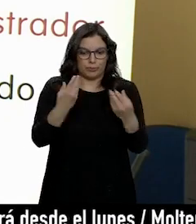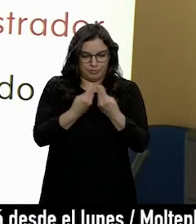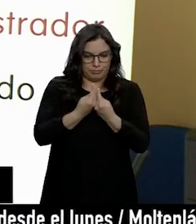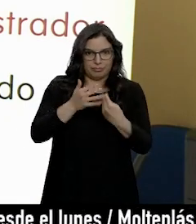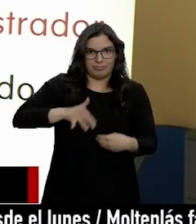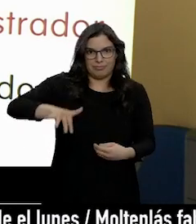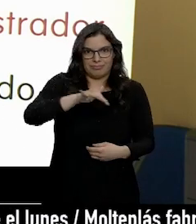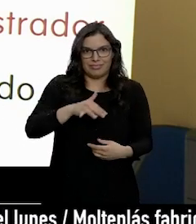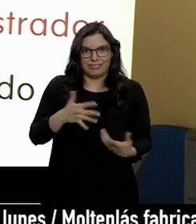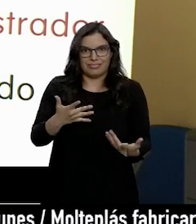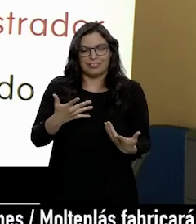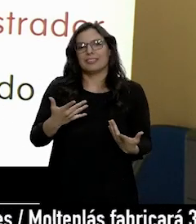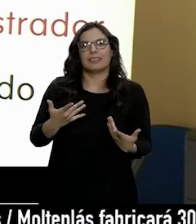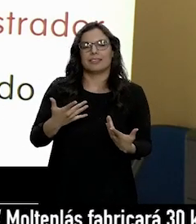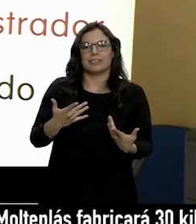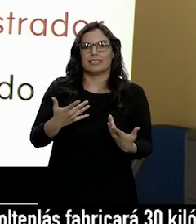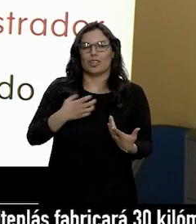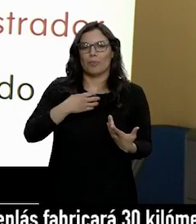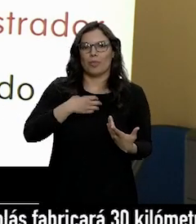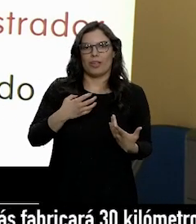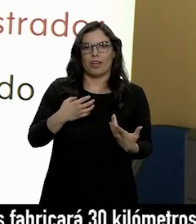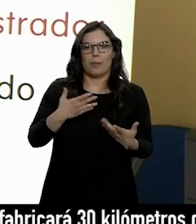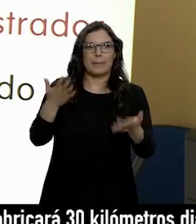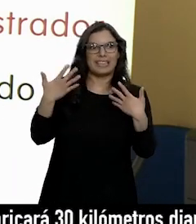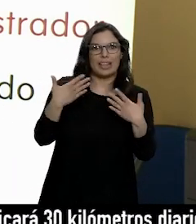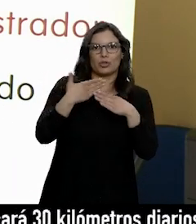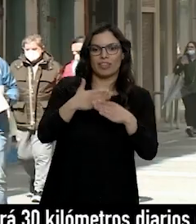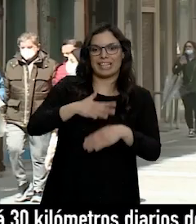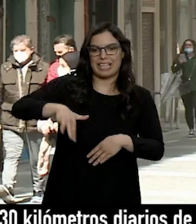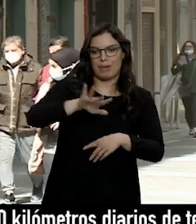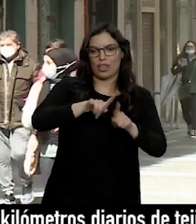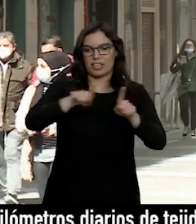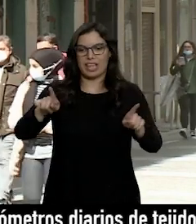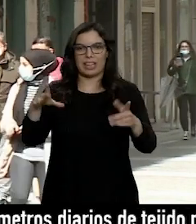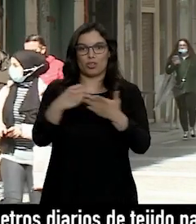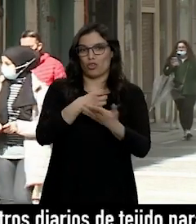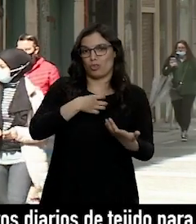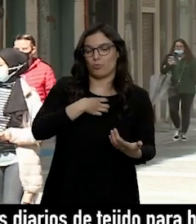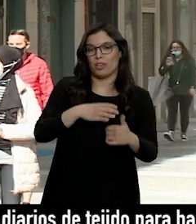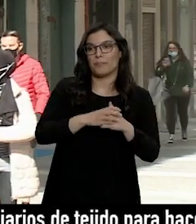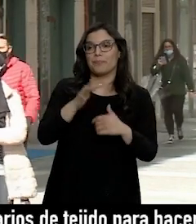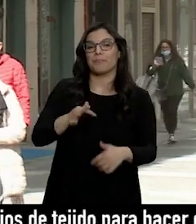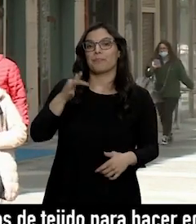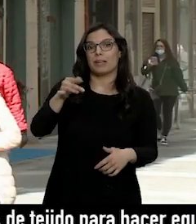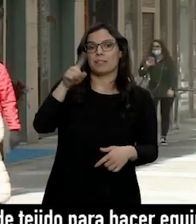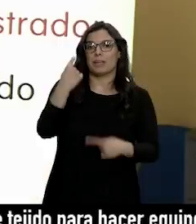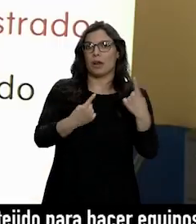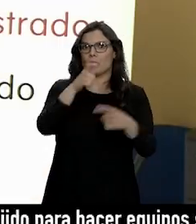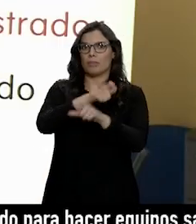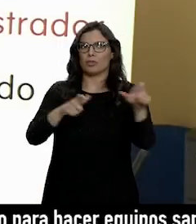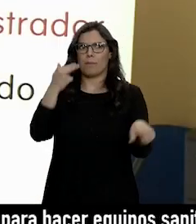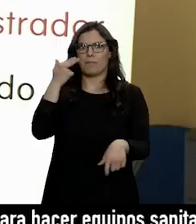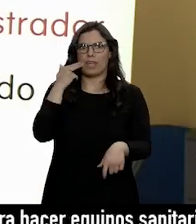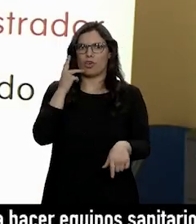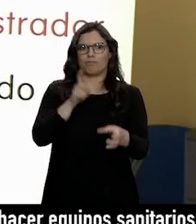sitios donde se dieran esas condiciones de ventilación, de espacio. Si a eso le sumamos el miedo a reunirse de muchas personas. Son